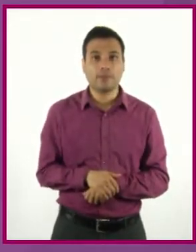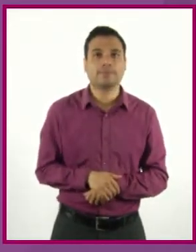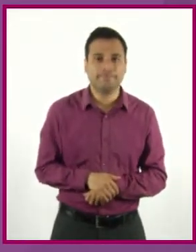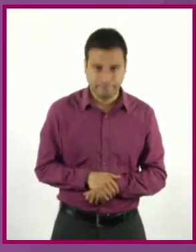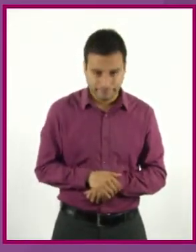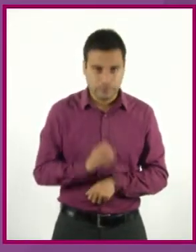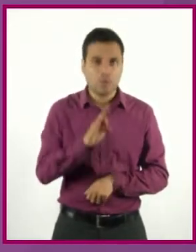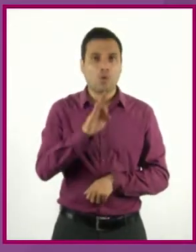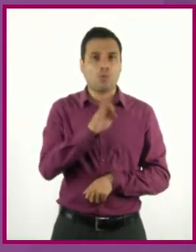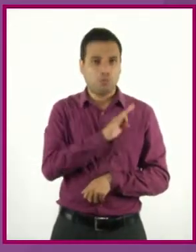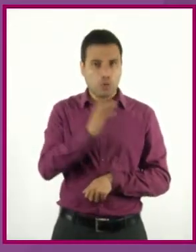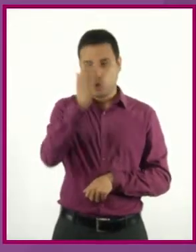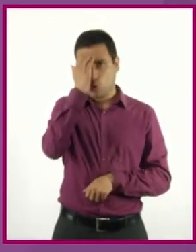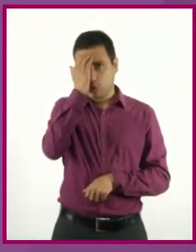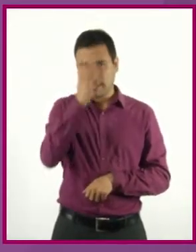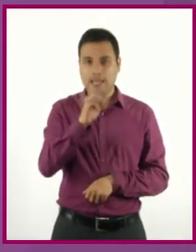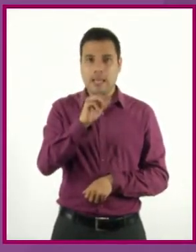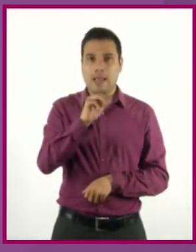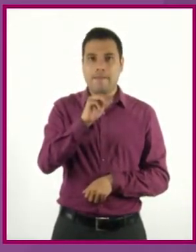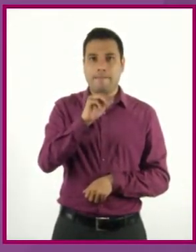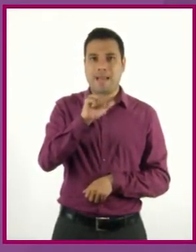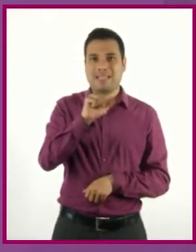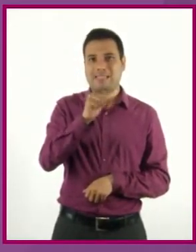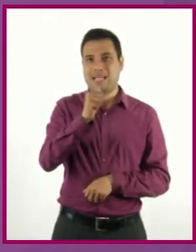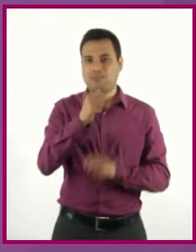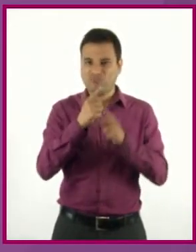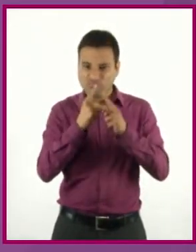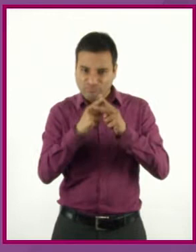relativas de los elementos conocidos en la época.